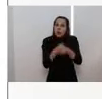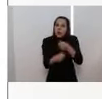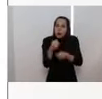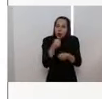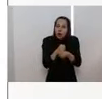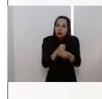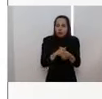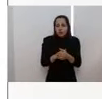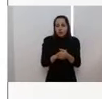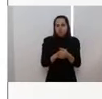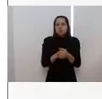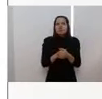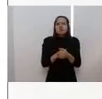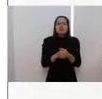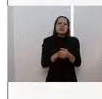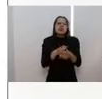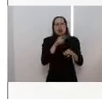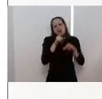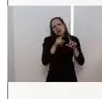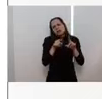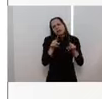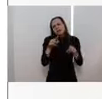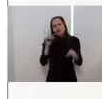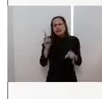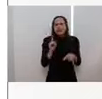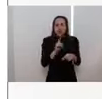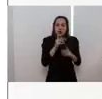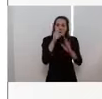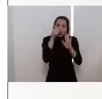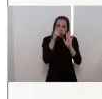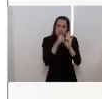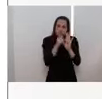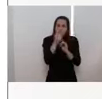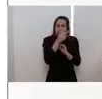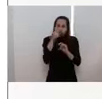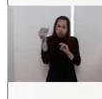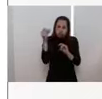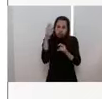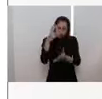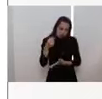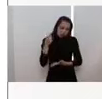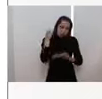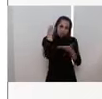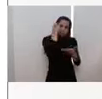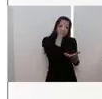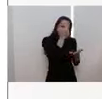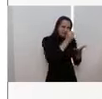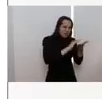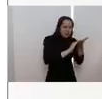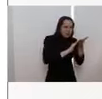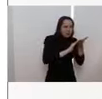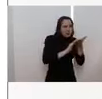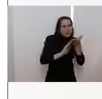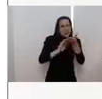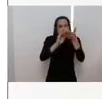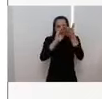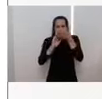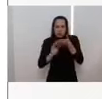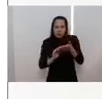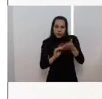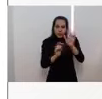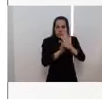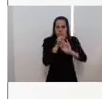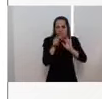unos intervenciones por un valor aproximado de 2.200 millones de pesos en todo el hospital de